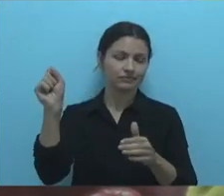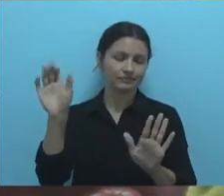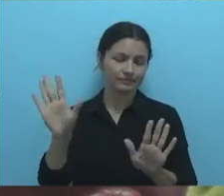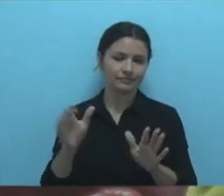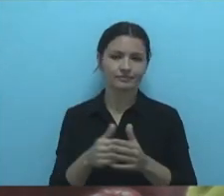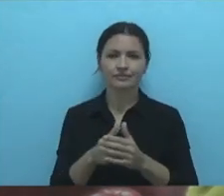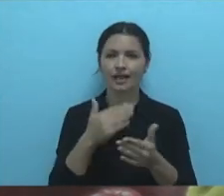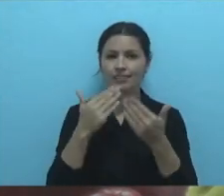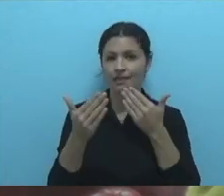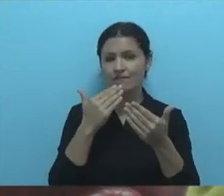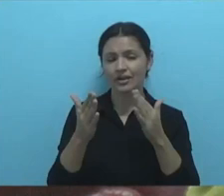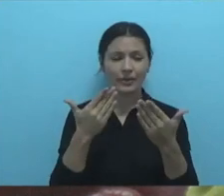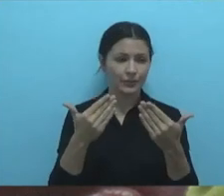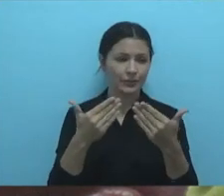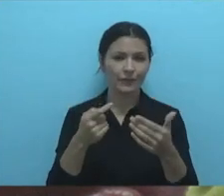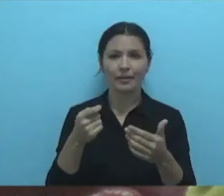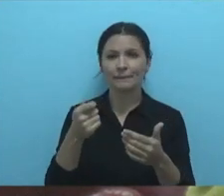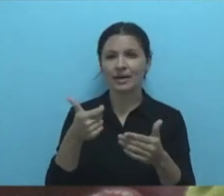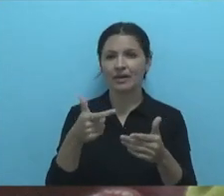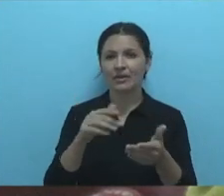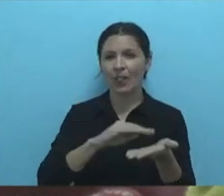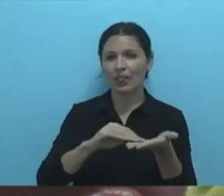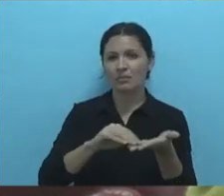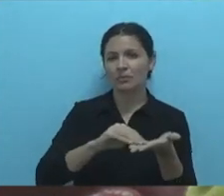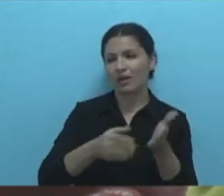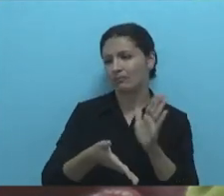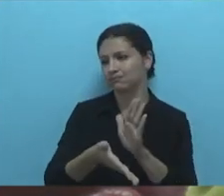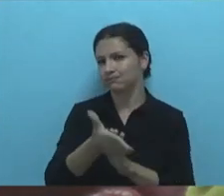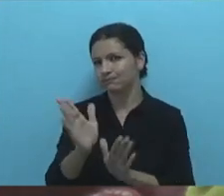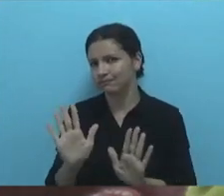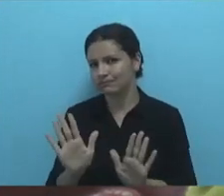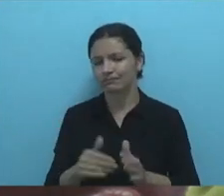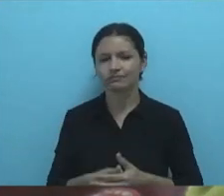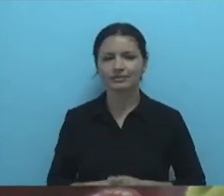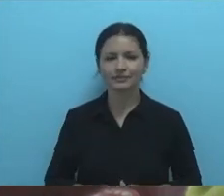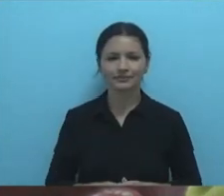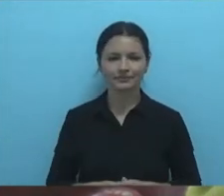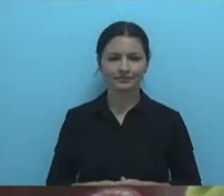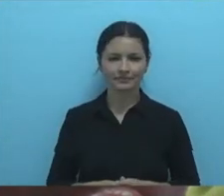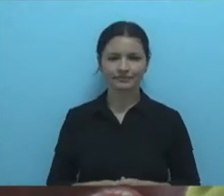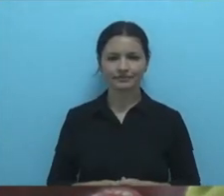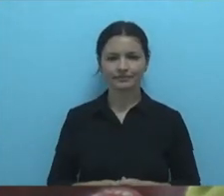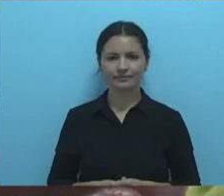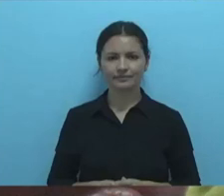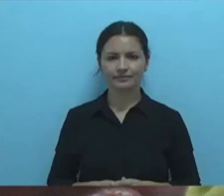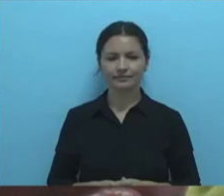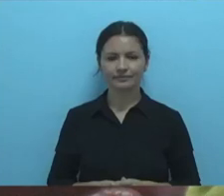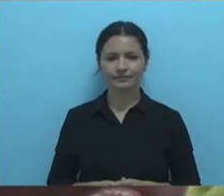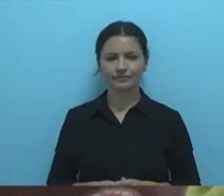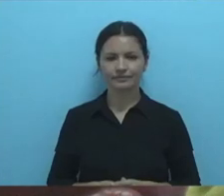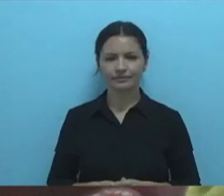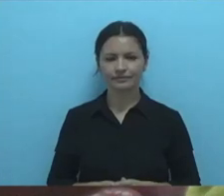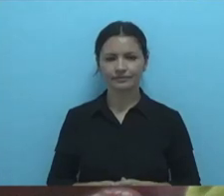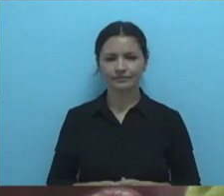sigue el debate sin problema evidentemente si se buscó esta manera de hacer esta manifestación es curiosa